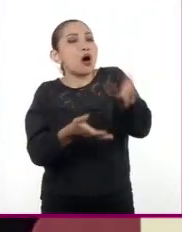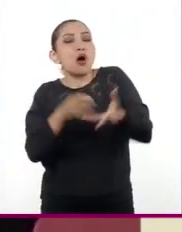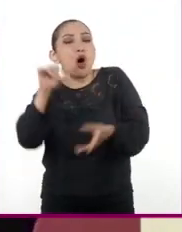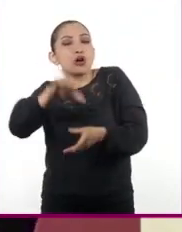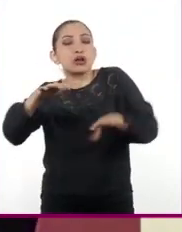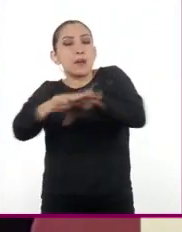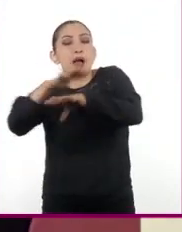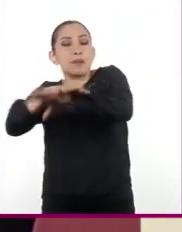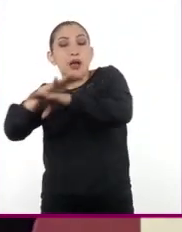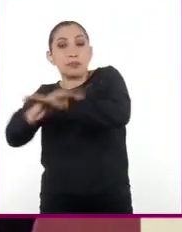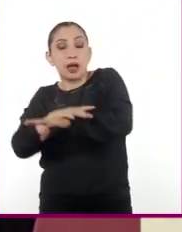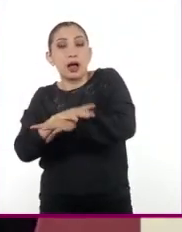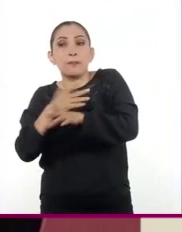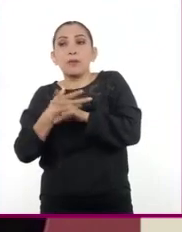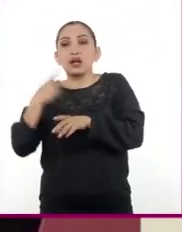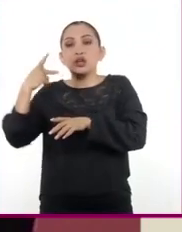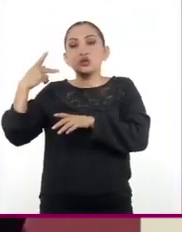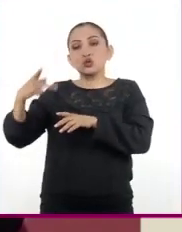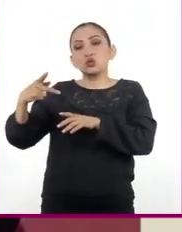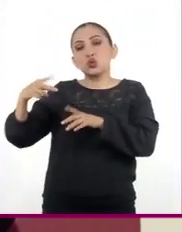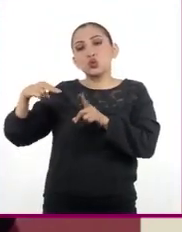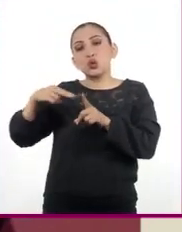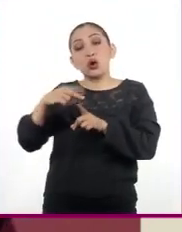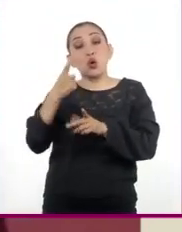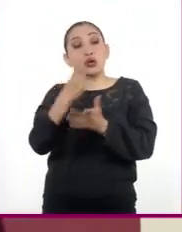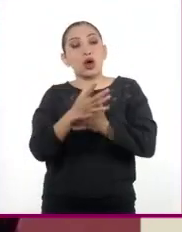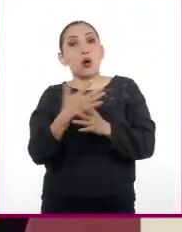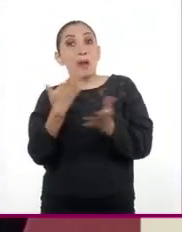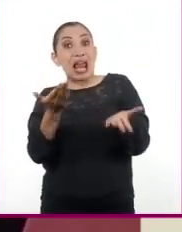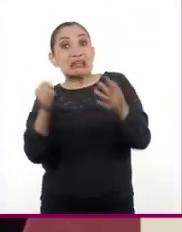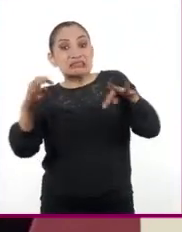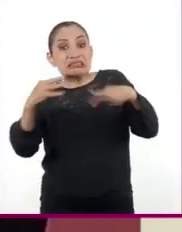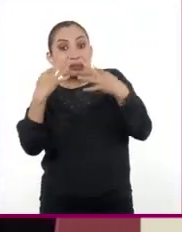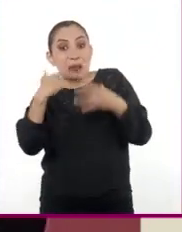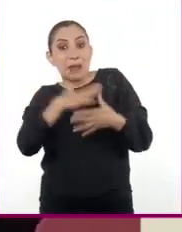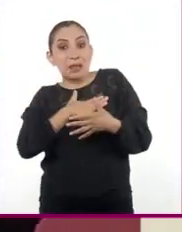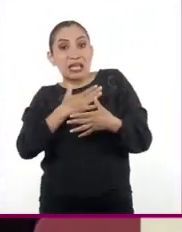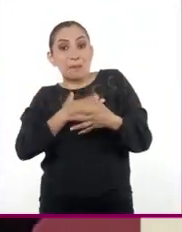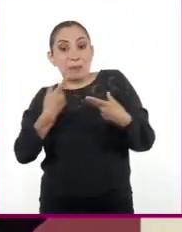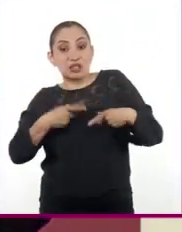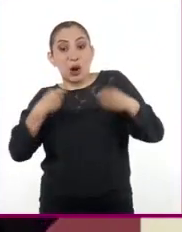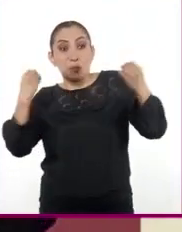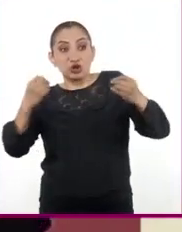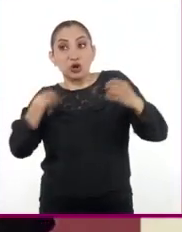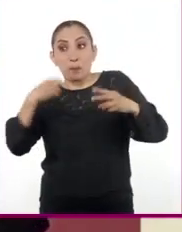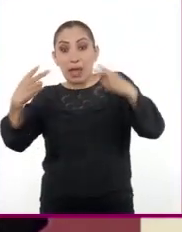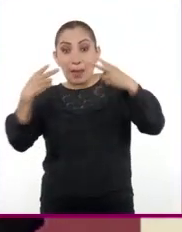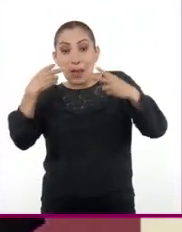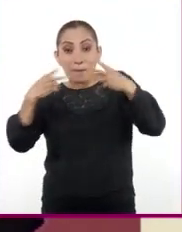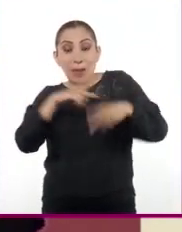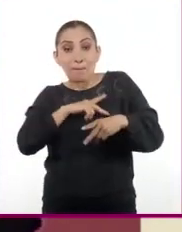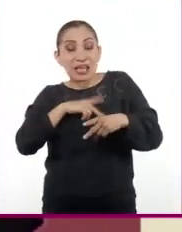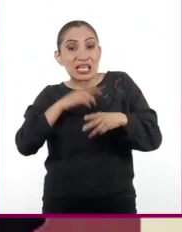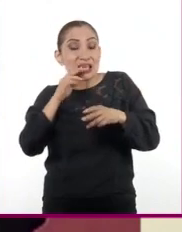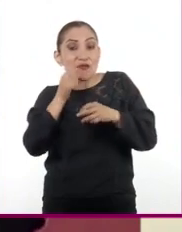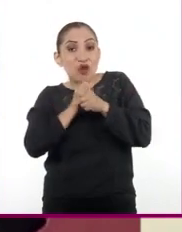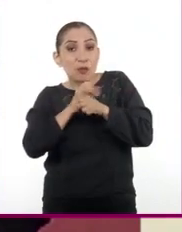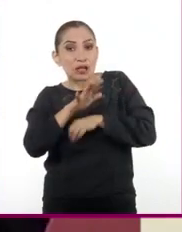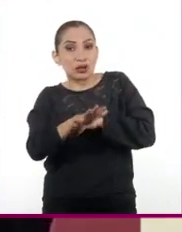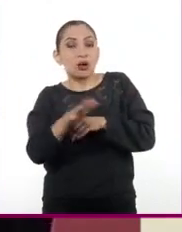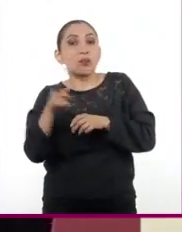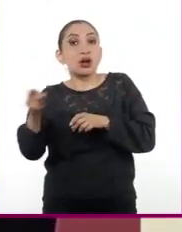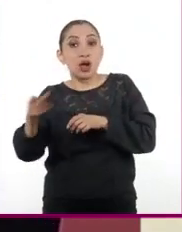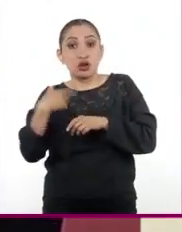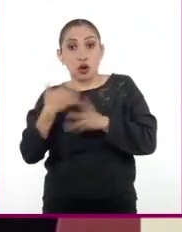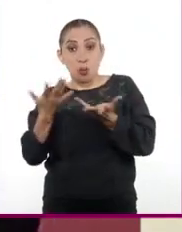le dan un enfoque meramente de espectáculo a la noticia, porque no son plurales, porque